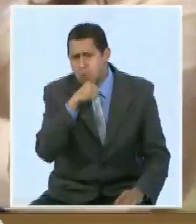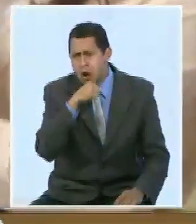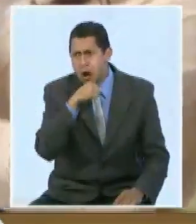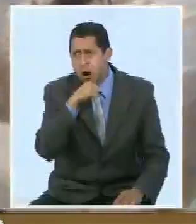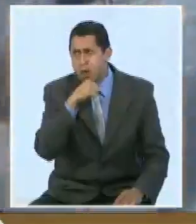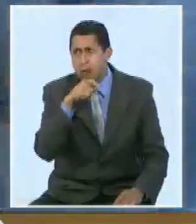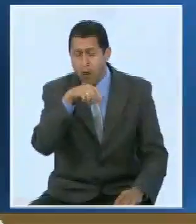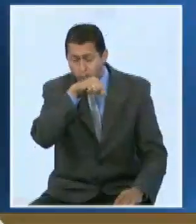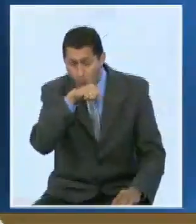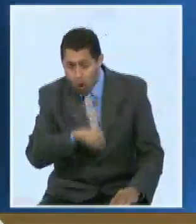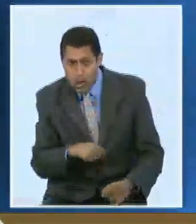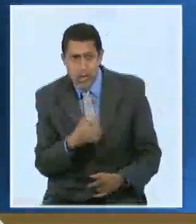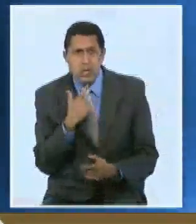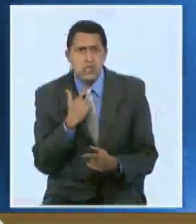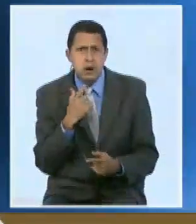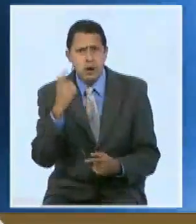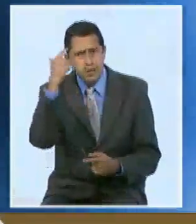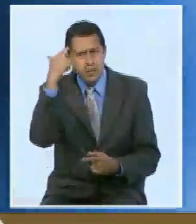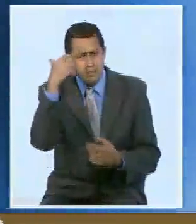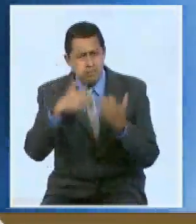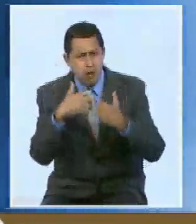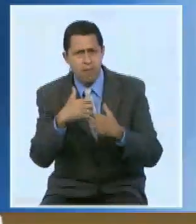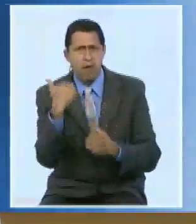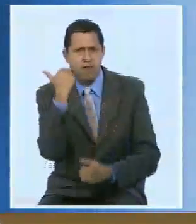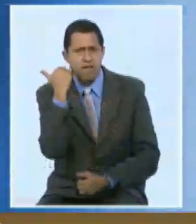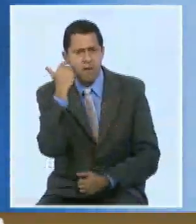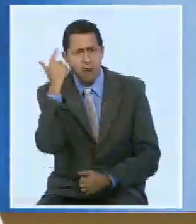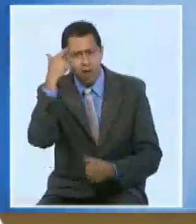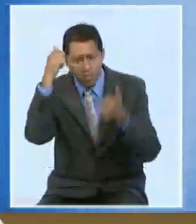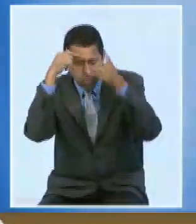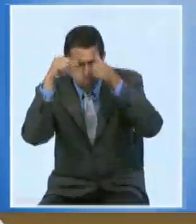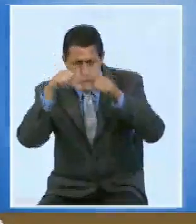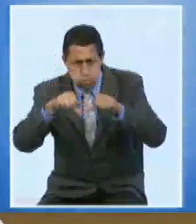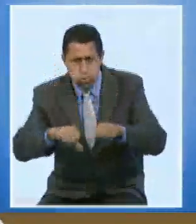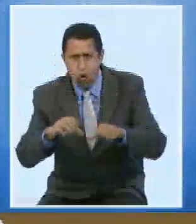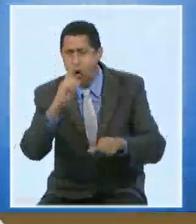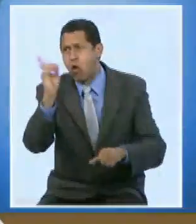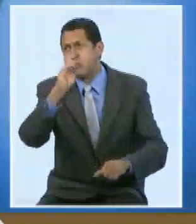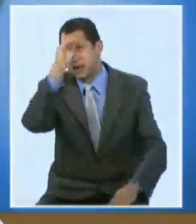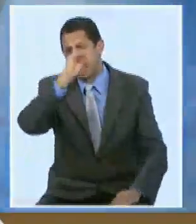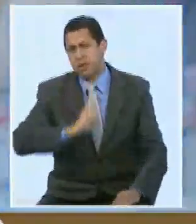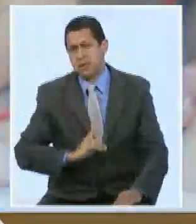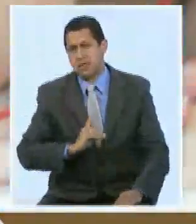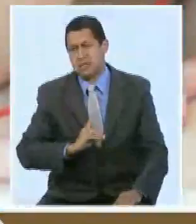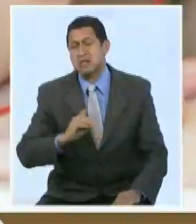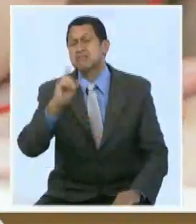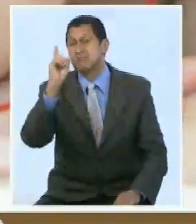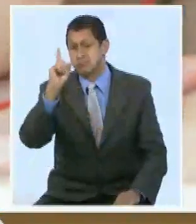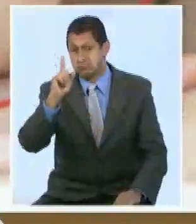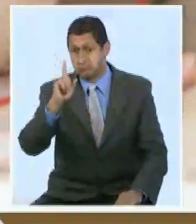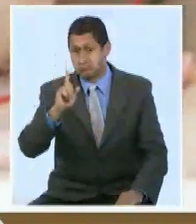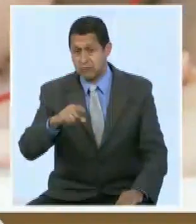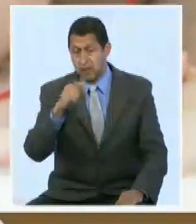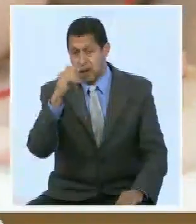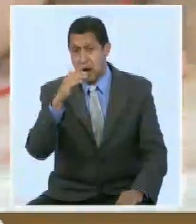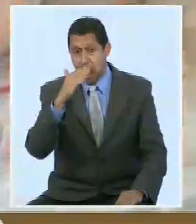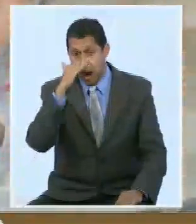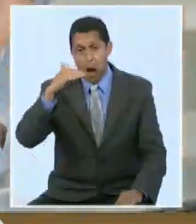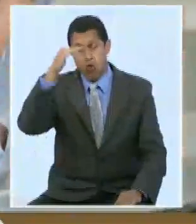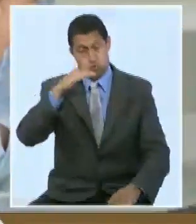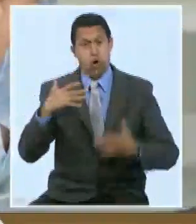adicciones daño cerebral enfermedades degenerativas o discapacidad por otro lado en adultos sanos